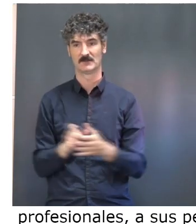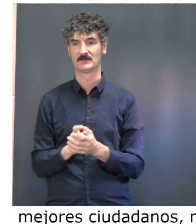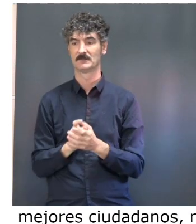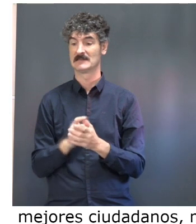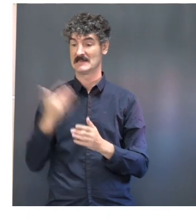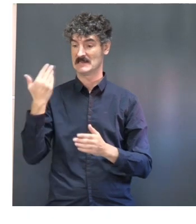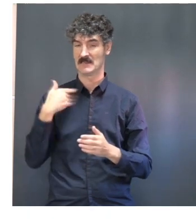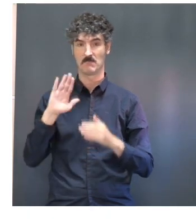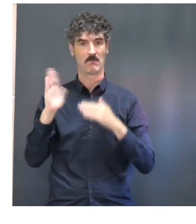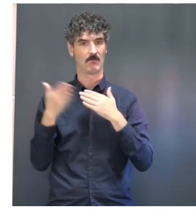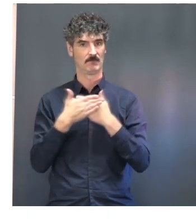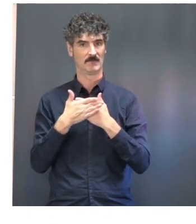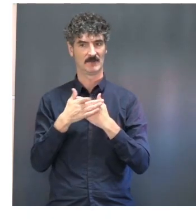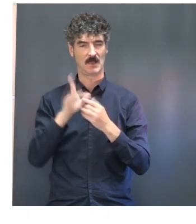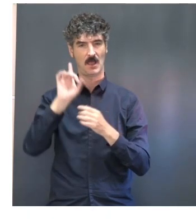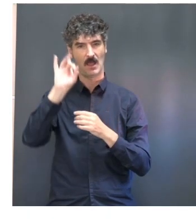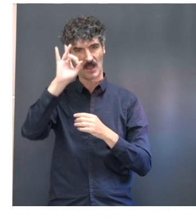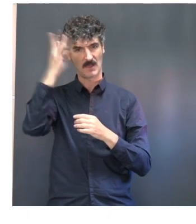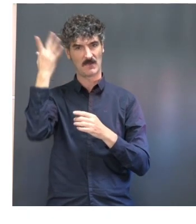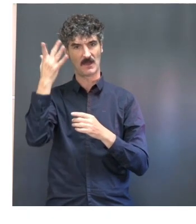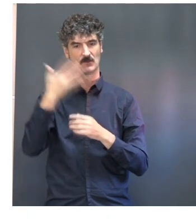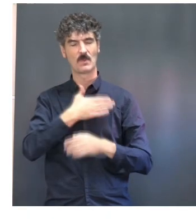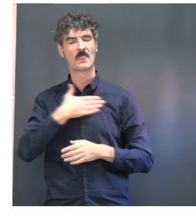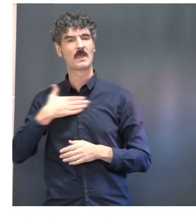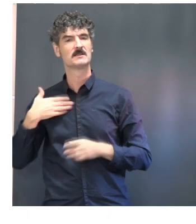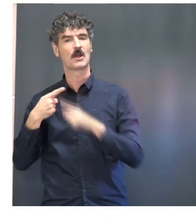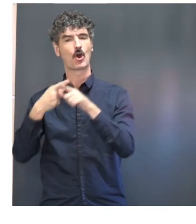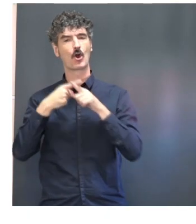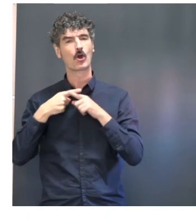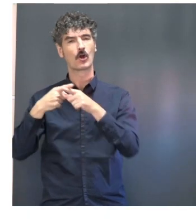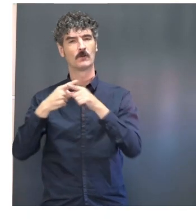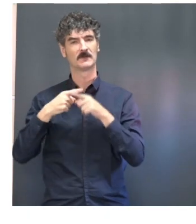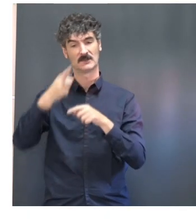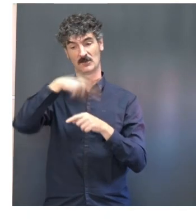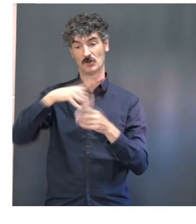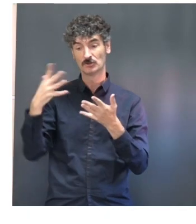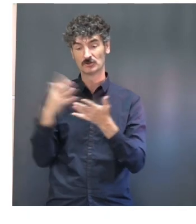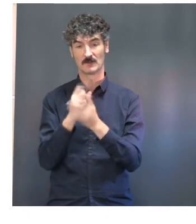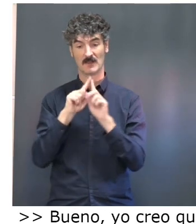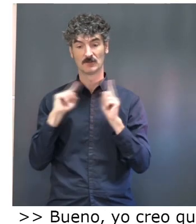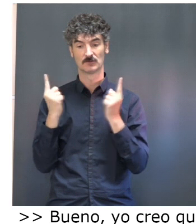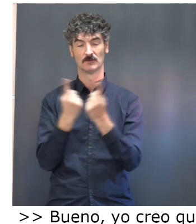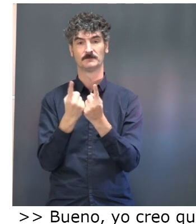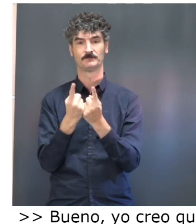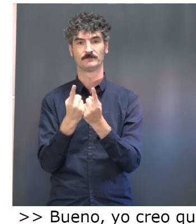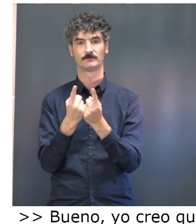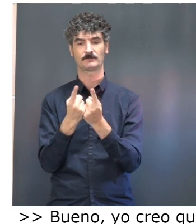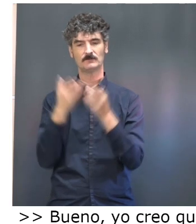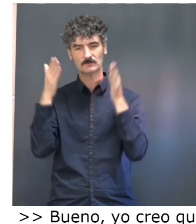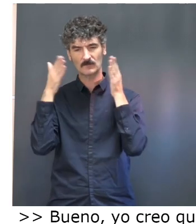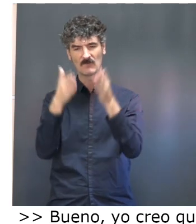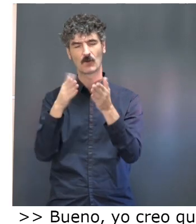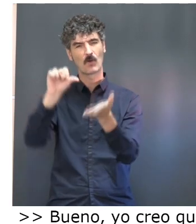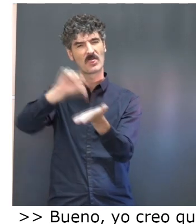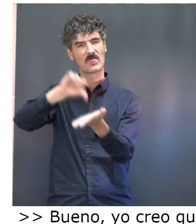quedamos con esa idea, y es un deseo compartido por todos seguramente, poner el foco, el centro,